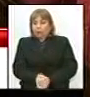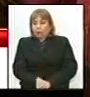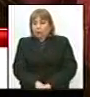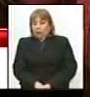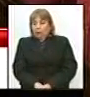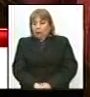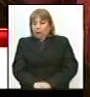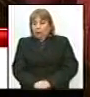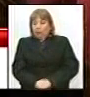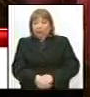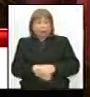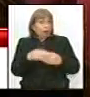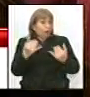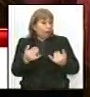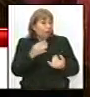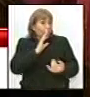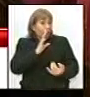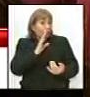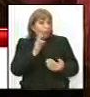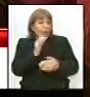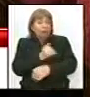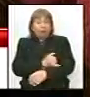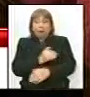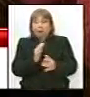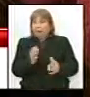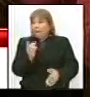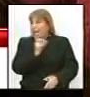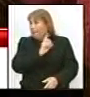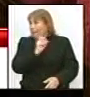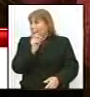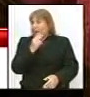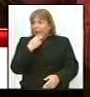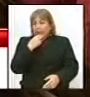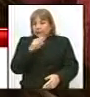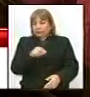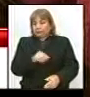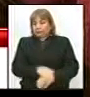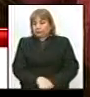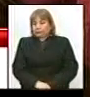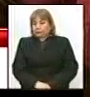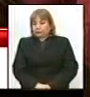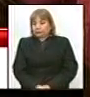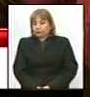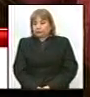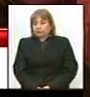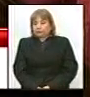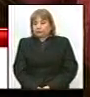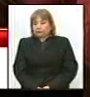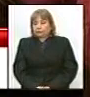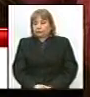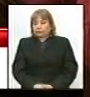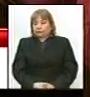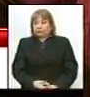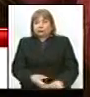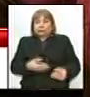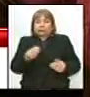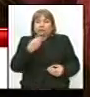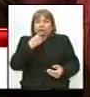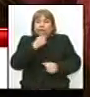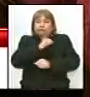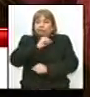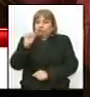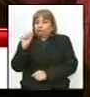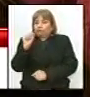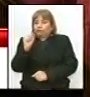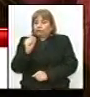y aquellos que hablan en defensa de la institucionalidad no lo están haciendo al momento de fundamentar el por qué están en contra de este